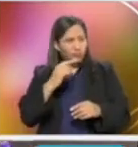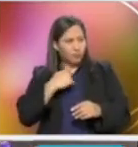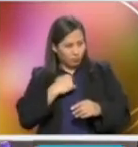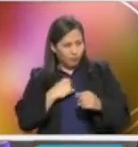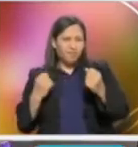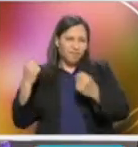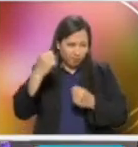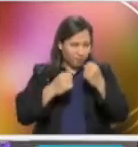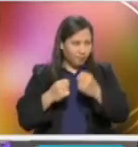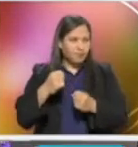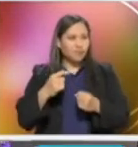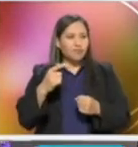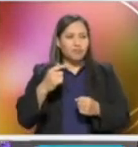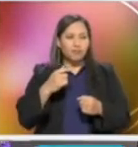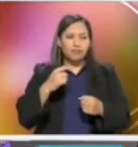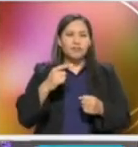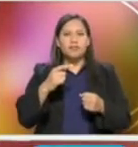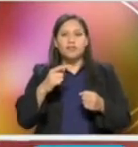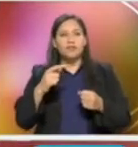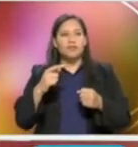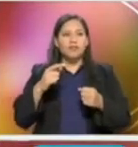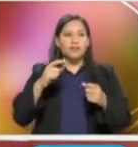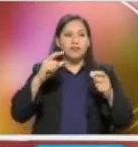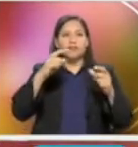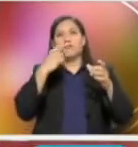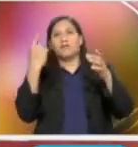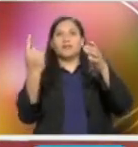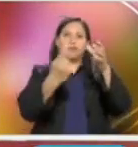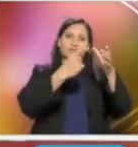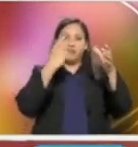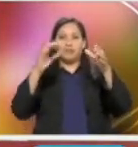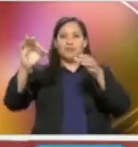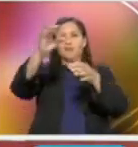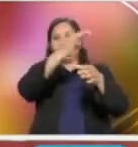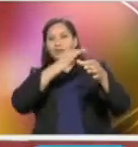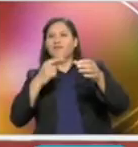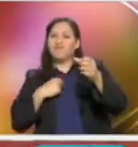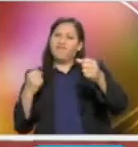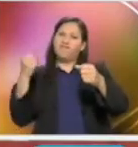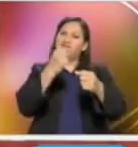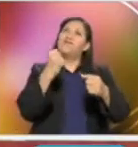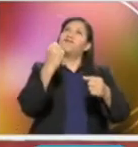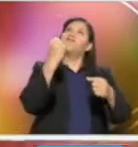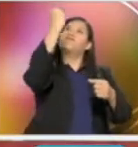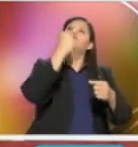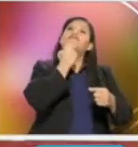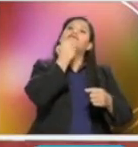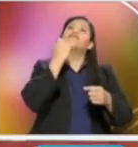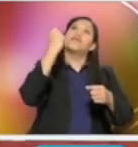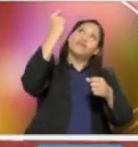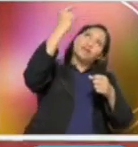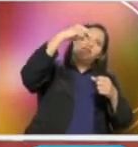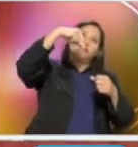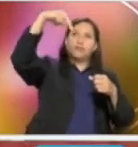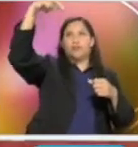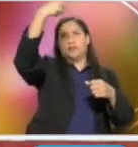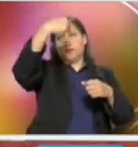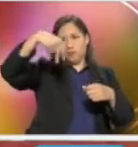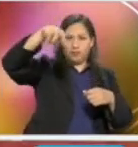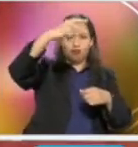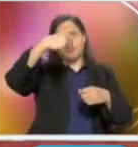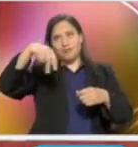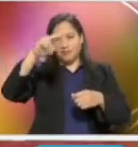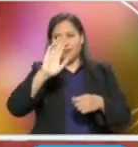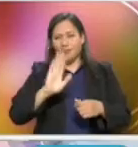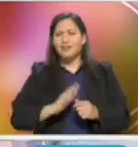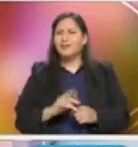lo iba a mandar a la estratosfera y te cuenta, y ahí está Sonny Liston dando vueltas como un satélite. Entonces se metía en su cabeza, ¿no? Oye, pero como bien lo decías tú, también este tipo